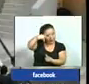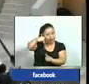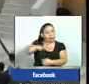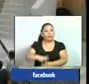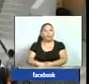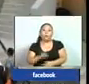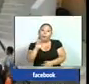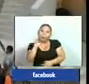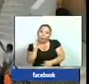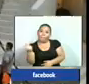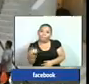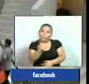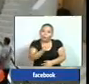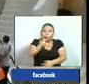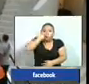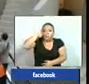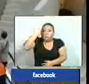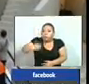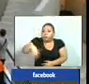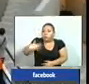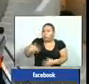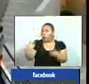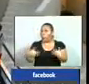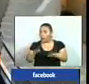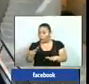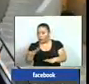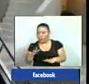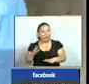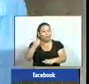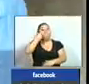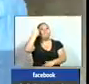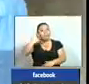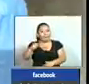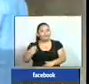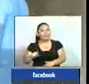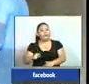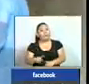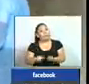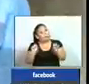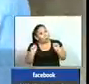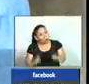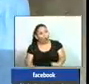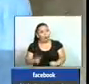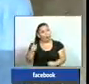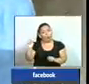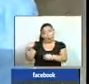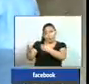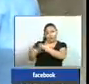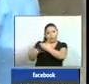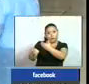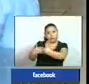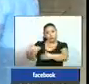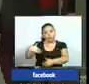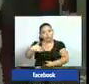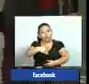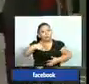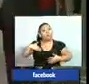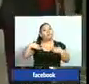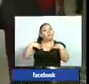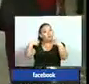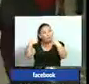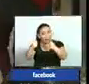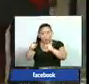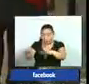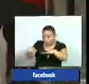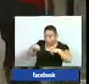ni a los que registren una temperatura mayor a la normal y se tendrá la opción de remitir al Ministerio de Salud, si el